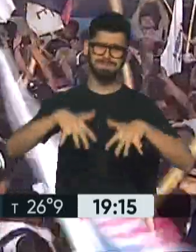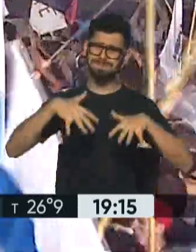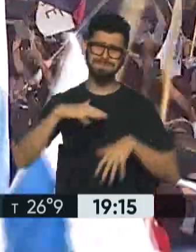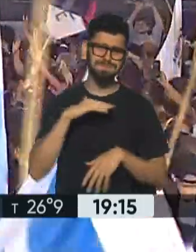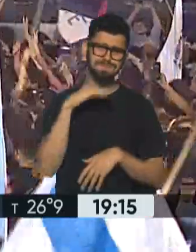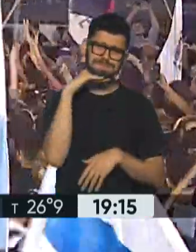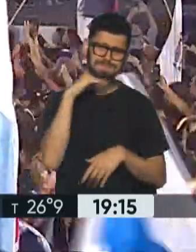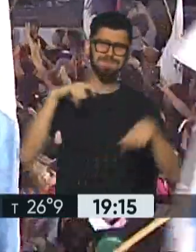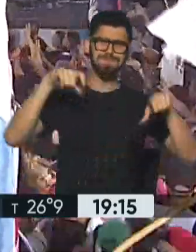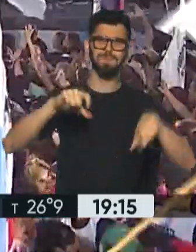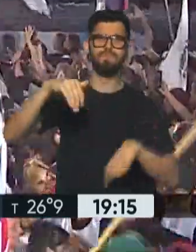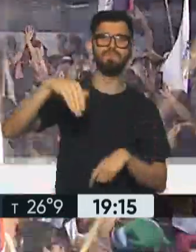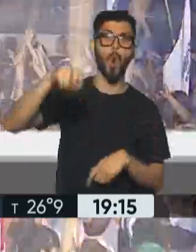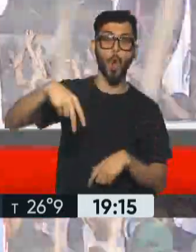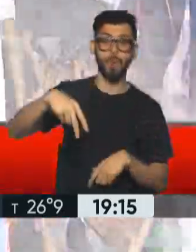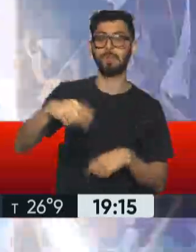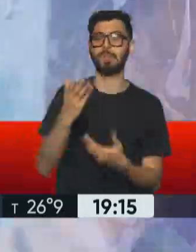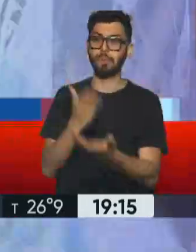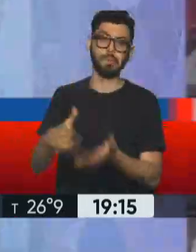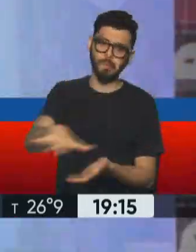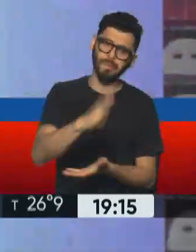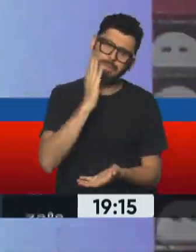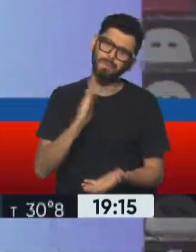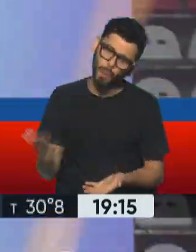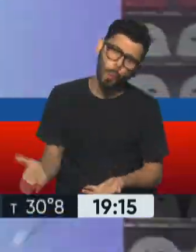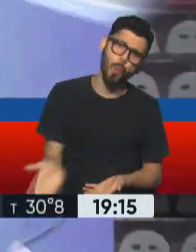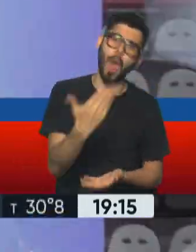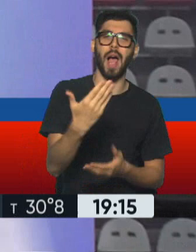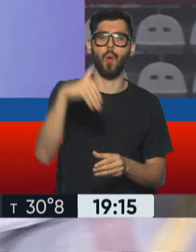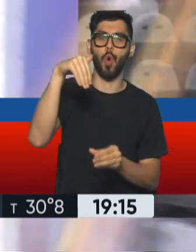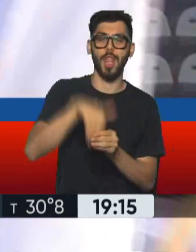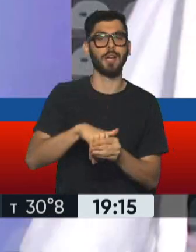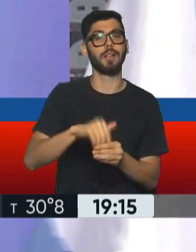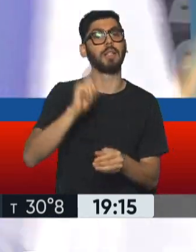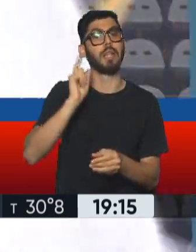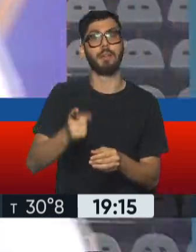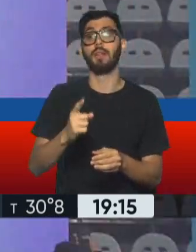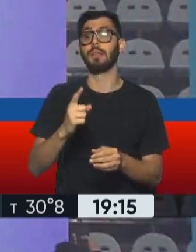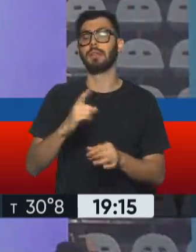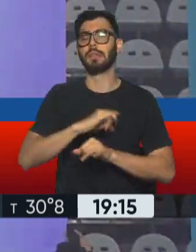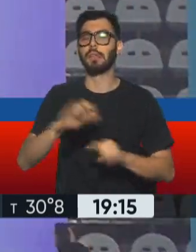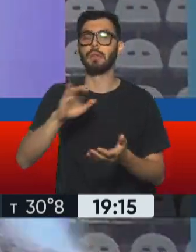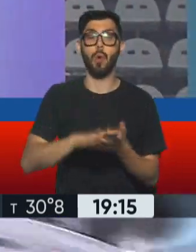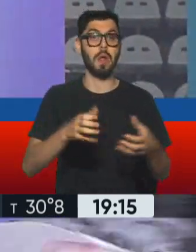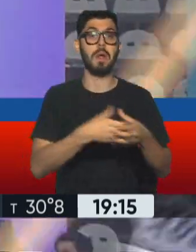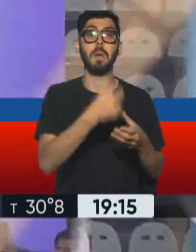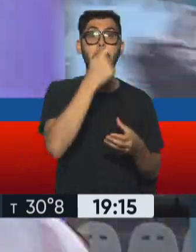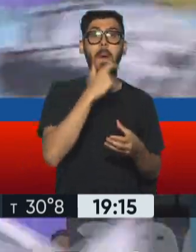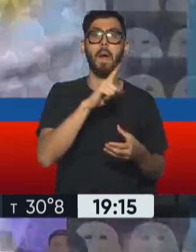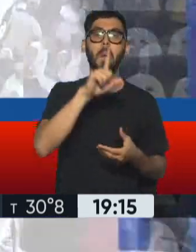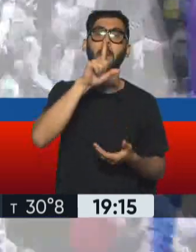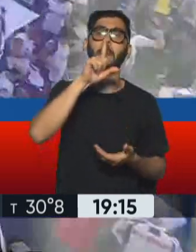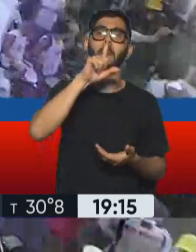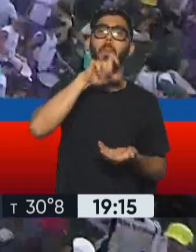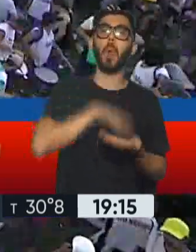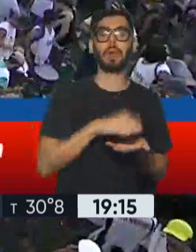de Morón pidió que vayan a votar. También se refirió con respecto a las falsas promesas del macrismo cuando habló de impuesto a